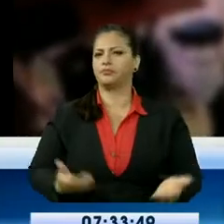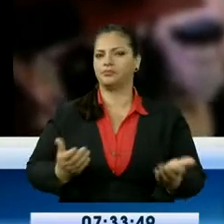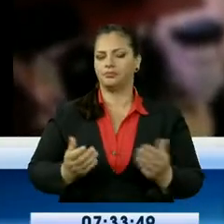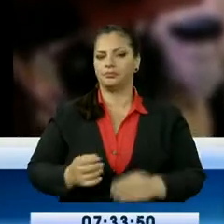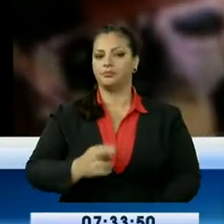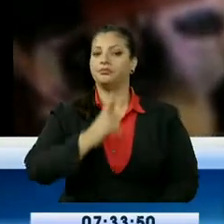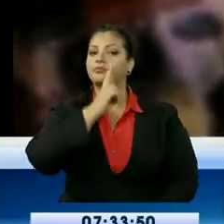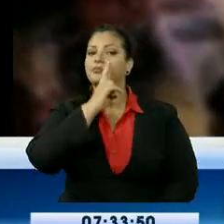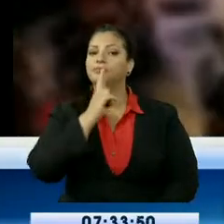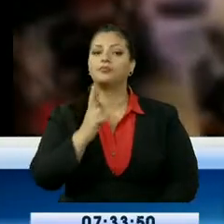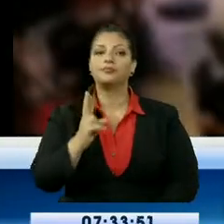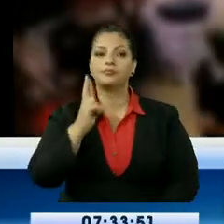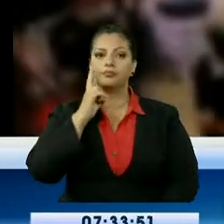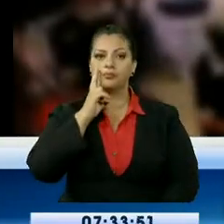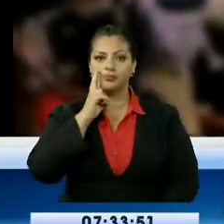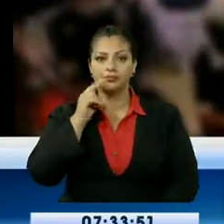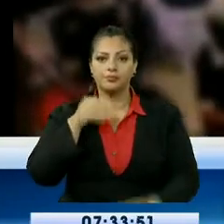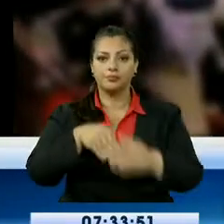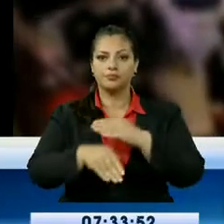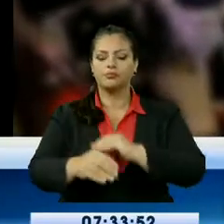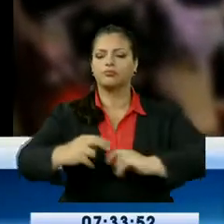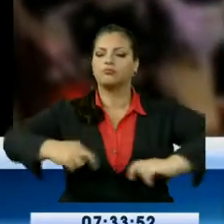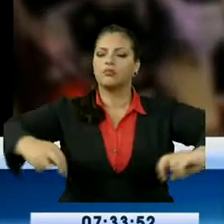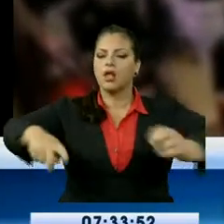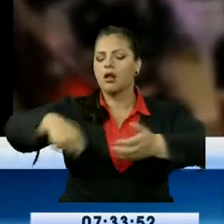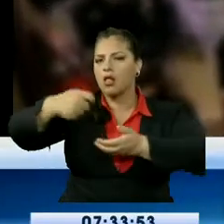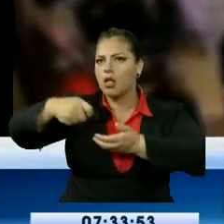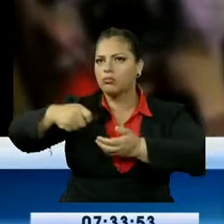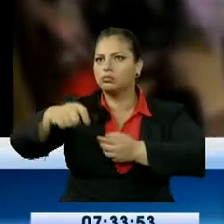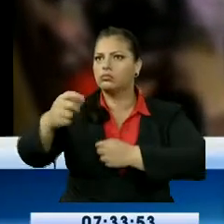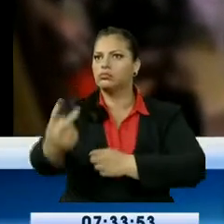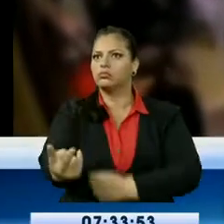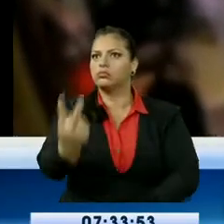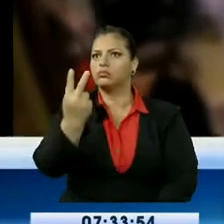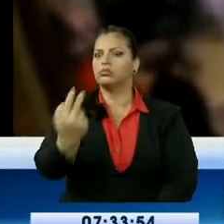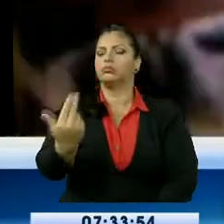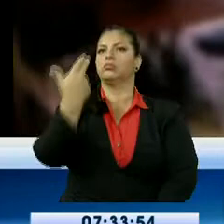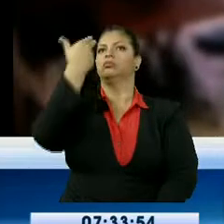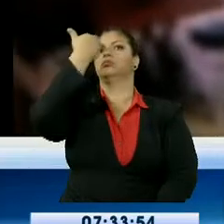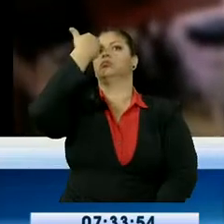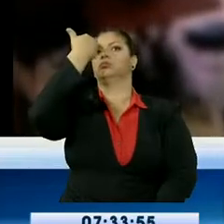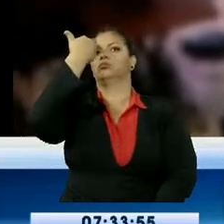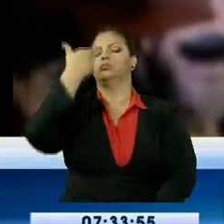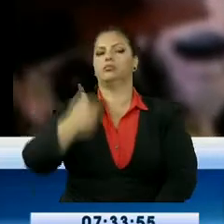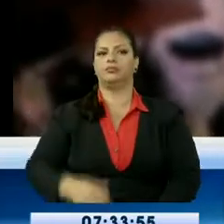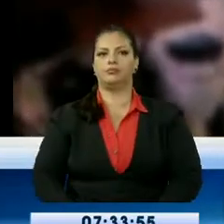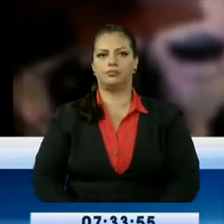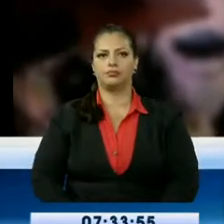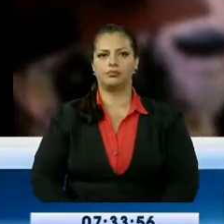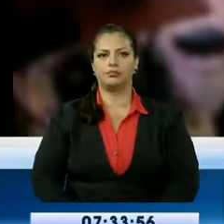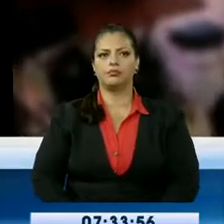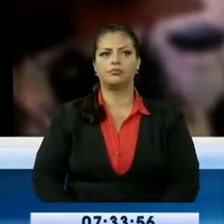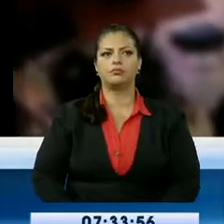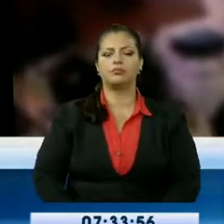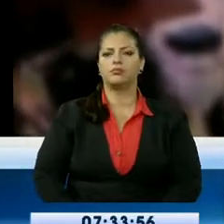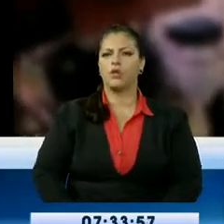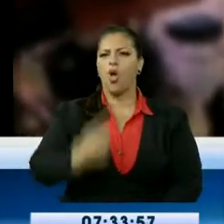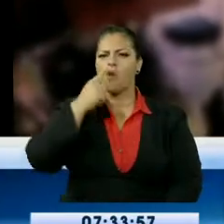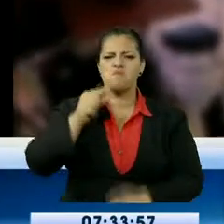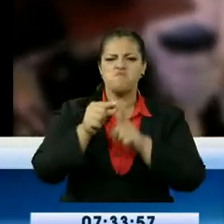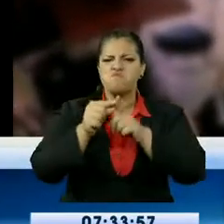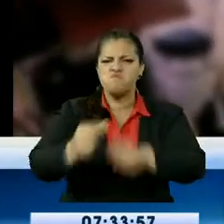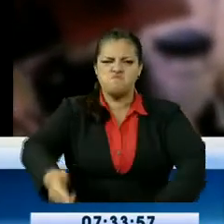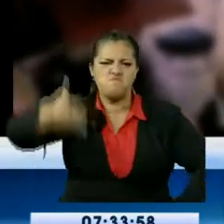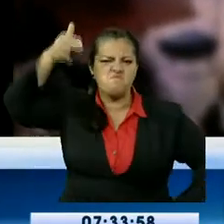restaurante. El hecho quedó grabado por cámaras de videovigilancia. Y dice, quieto, quieto, esto es un robo, bla, bla, bla, bla, y lo que